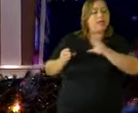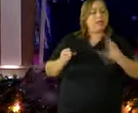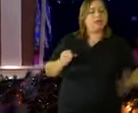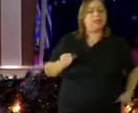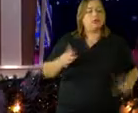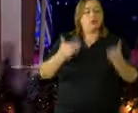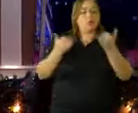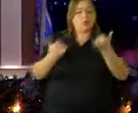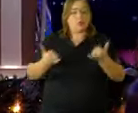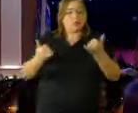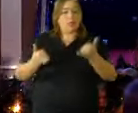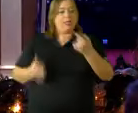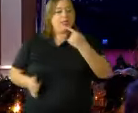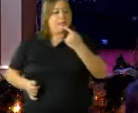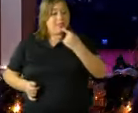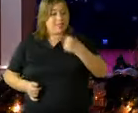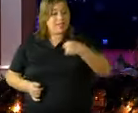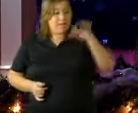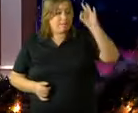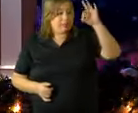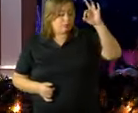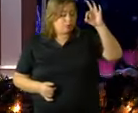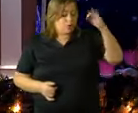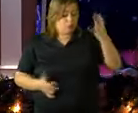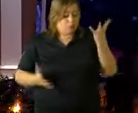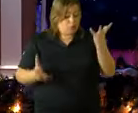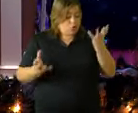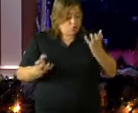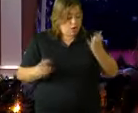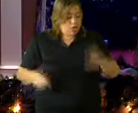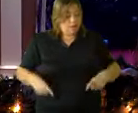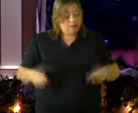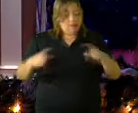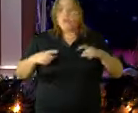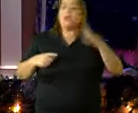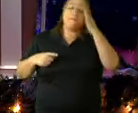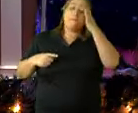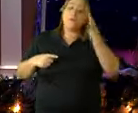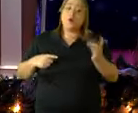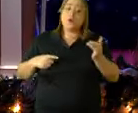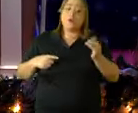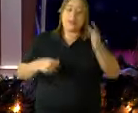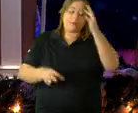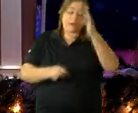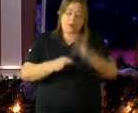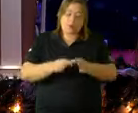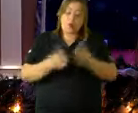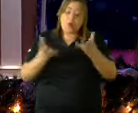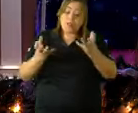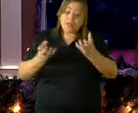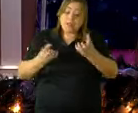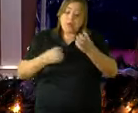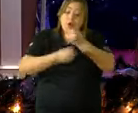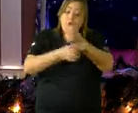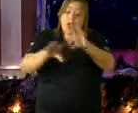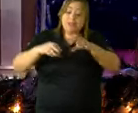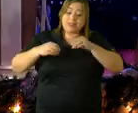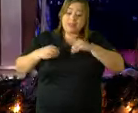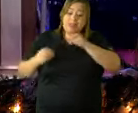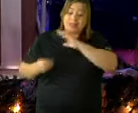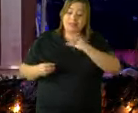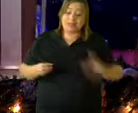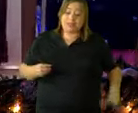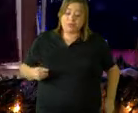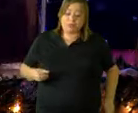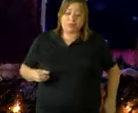que me diga, pastora, yo quiero vivir por fe? Hoy yo quiero aceptar a Jesús como mi Salvador y quiero cambiar